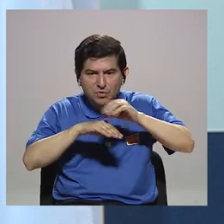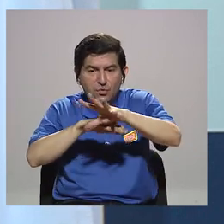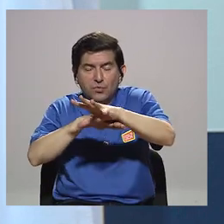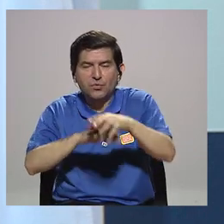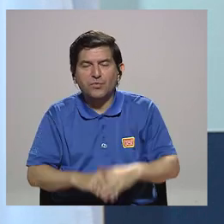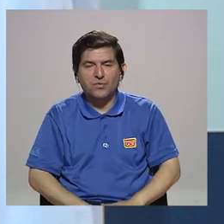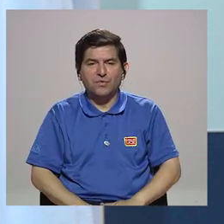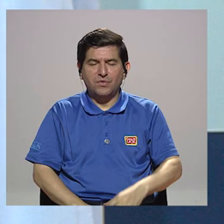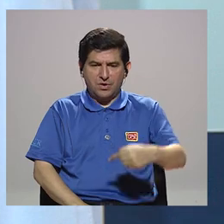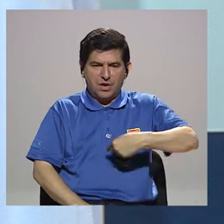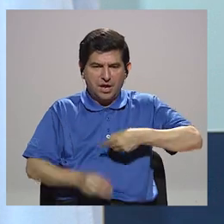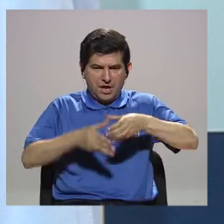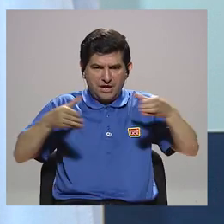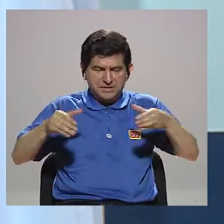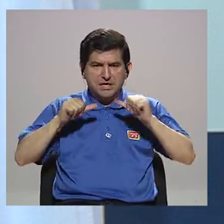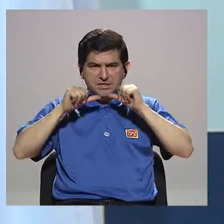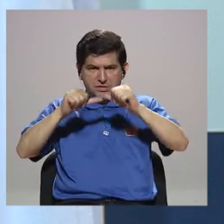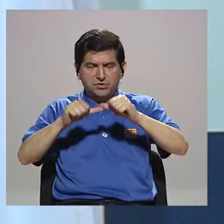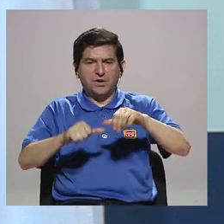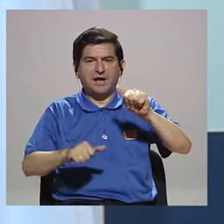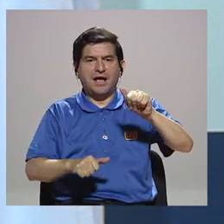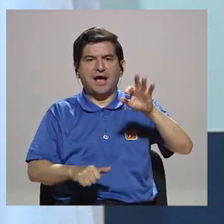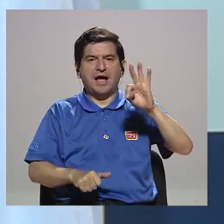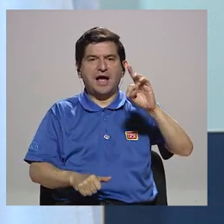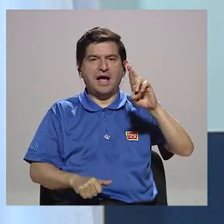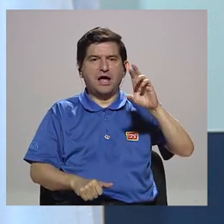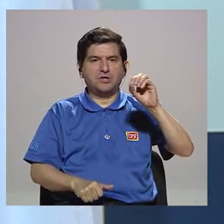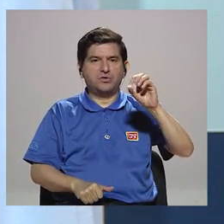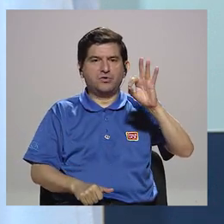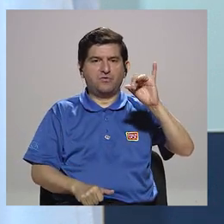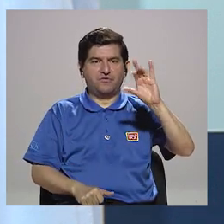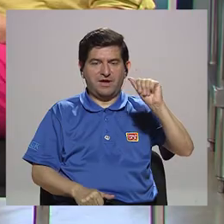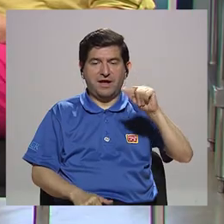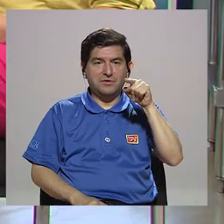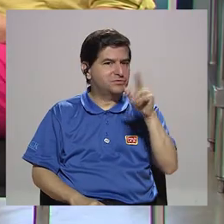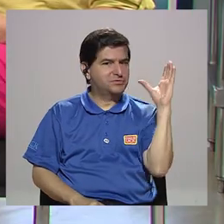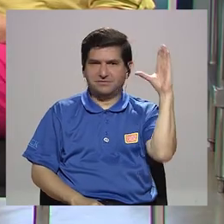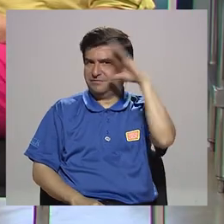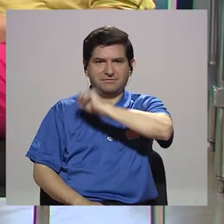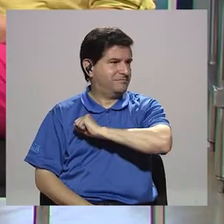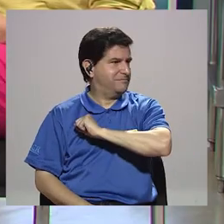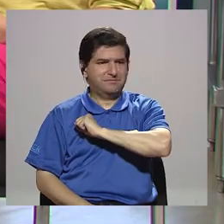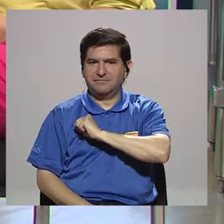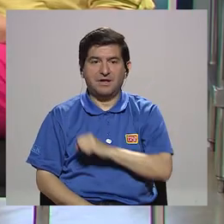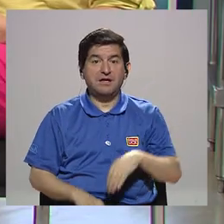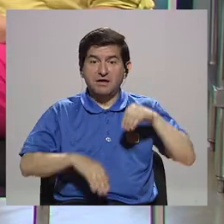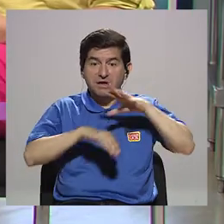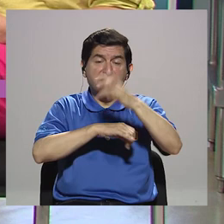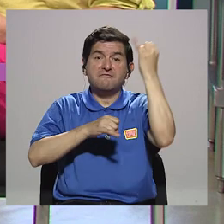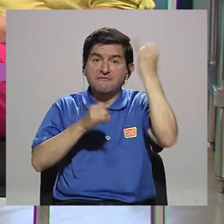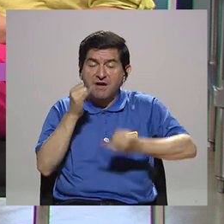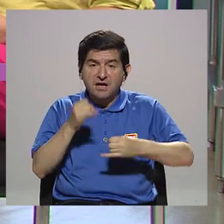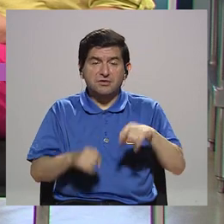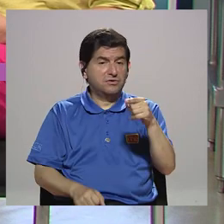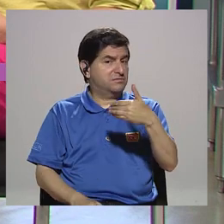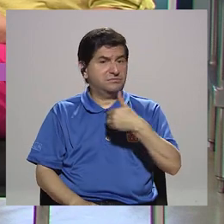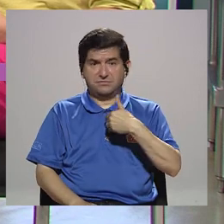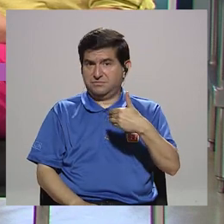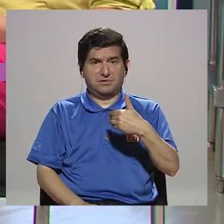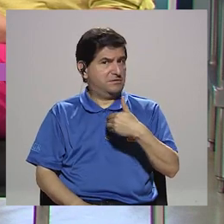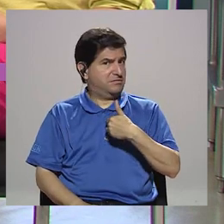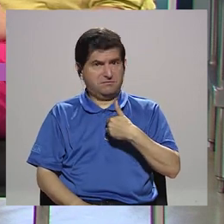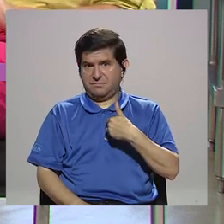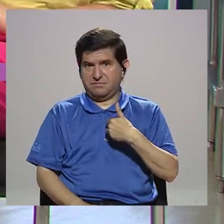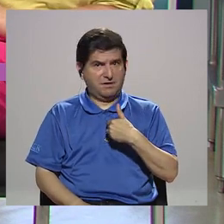consecuencia. En la gastritis crónica atrófica, el problema es que usted no se da cuenta. Y lo que puede, la consecuencia final, si usted no